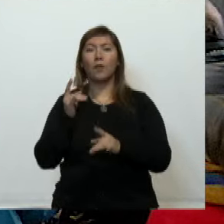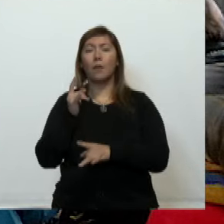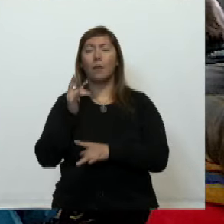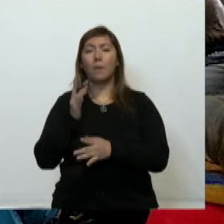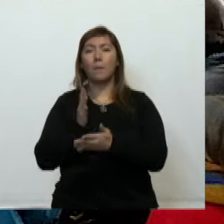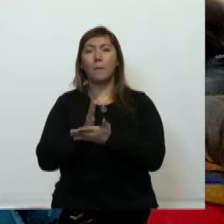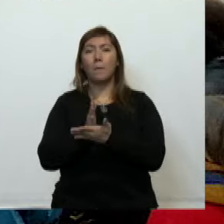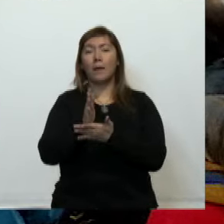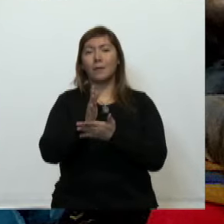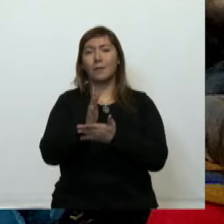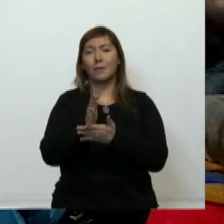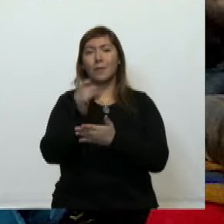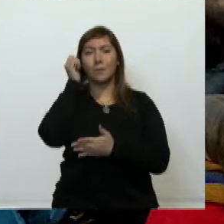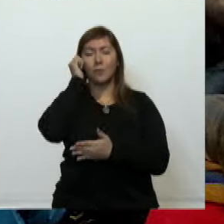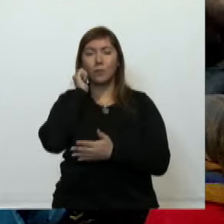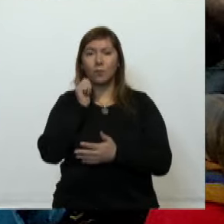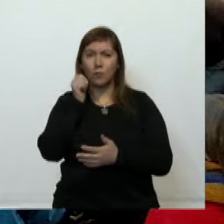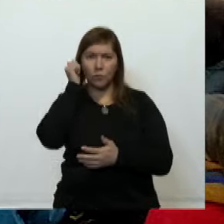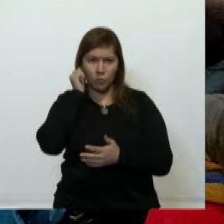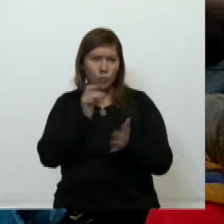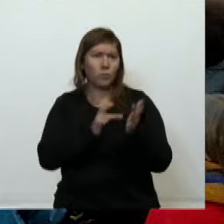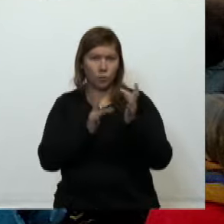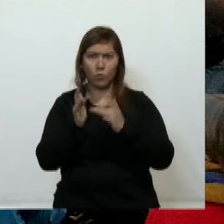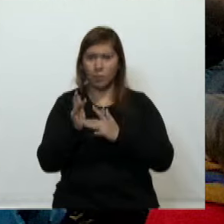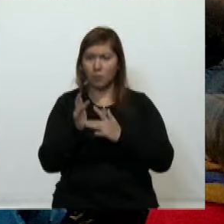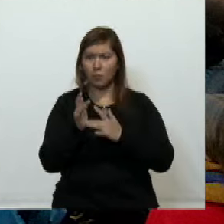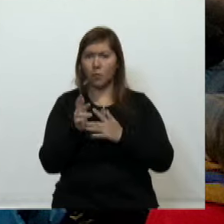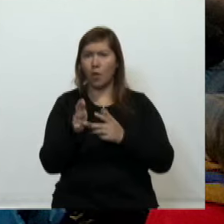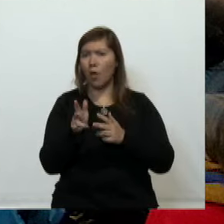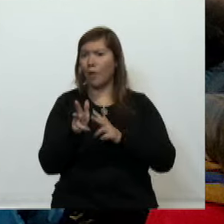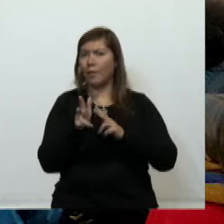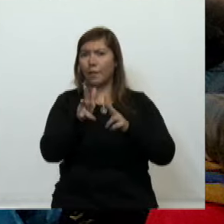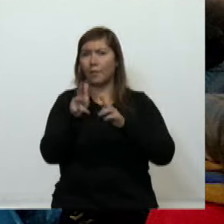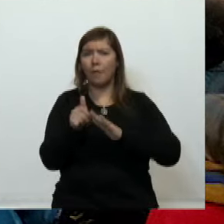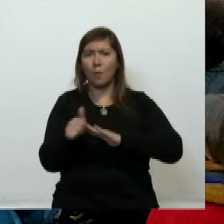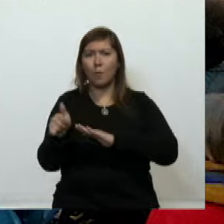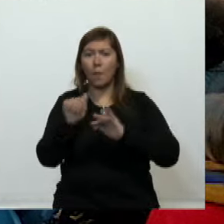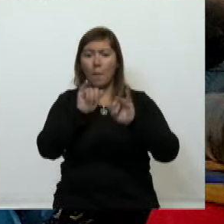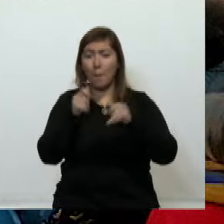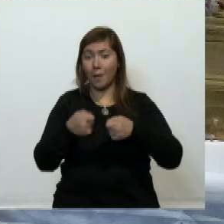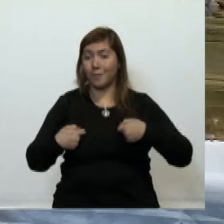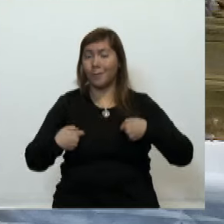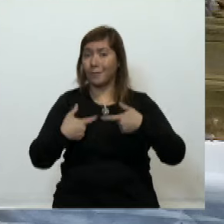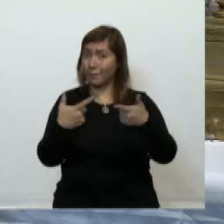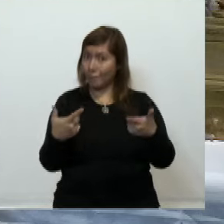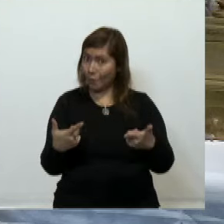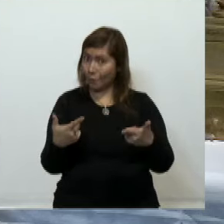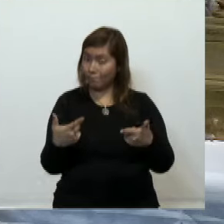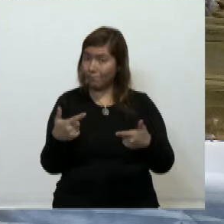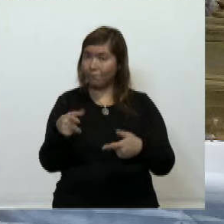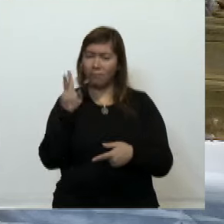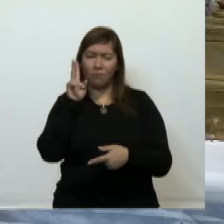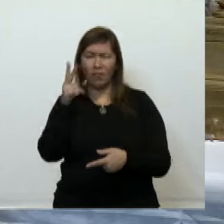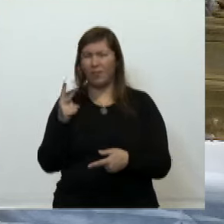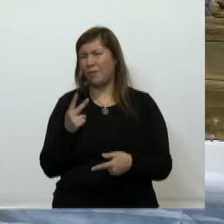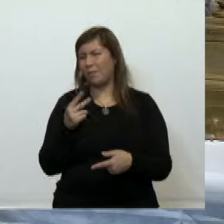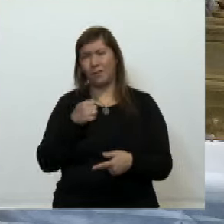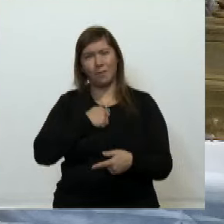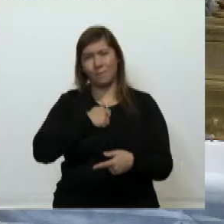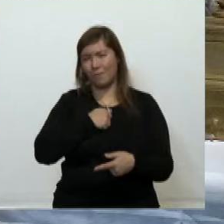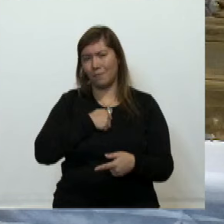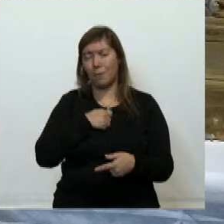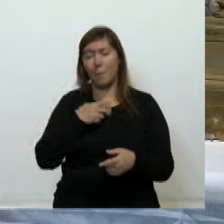Señor Jesucristo, que dijiste a tus apóstoles: la paz les dejo, mi paz les doy. No tengas en cuenta nuestros pecados, sino la fe